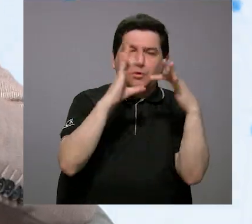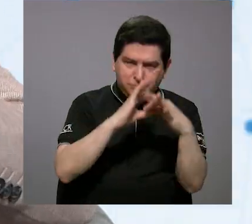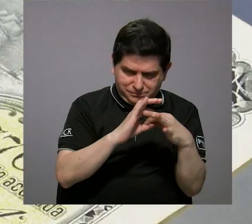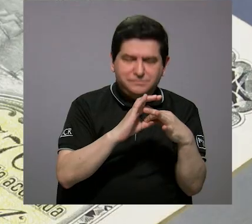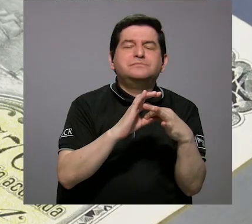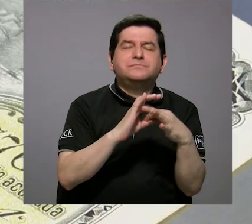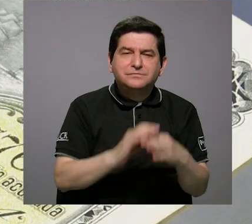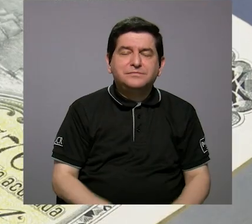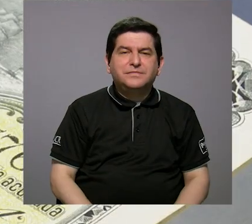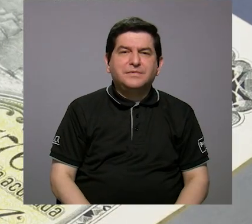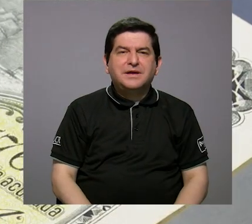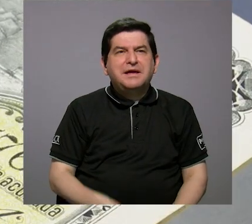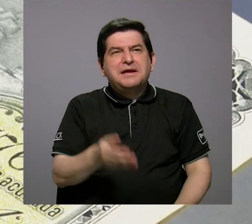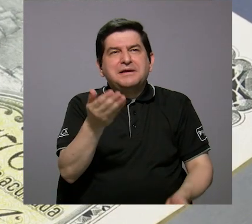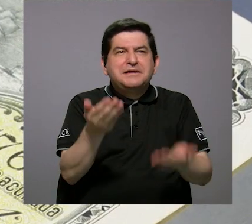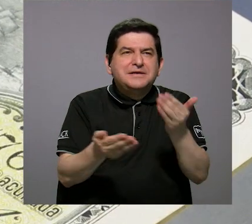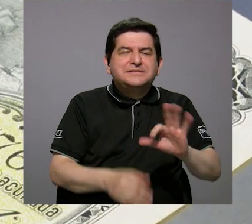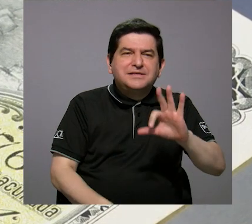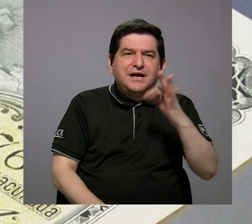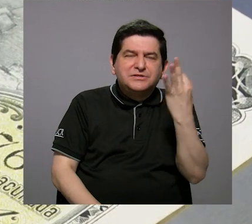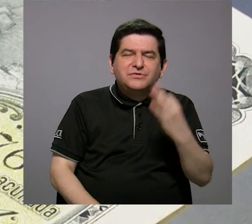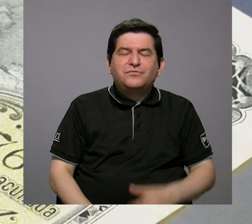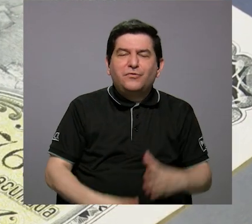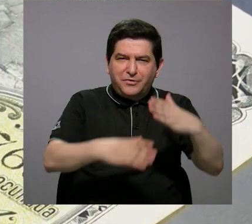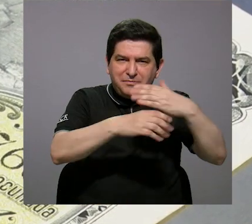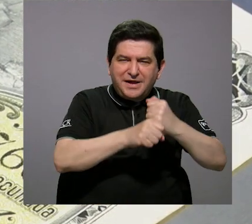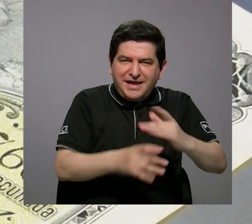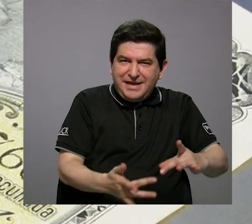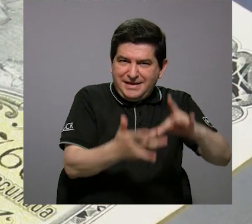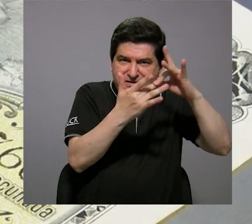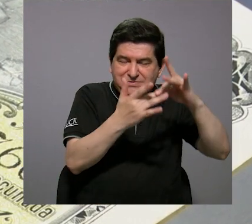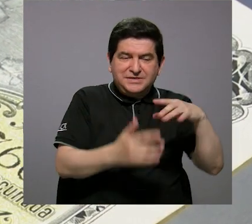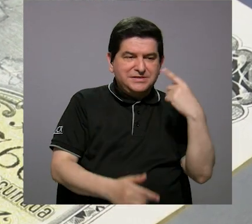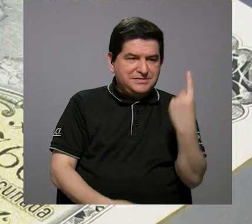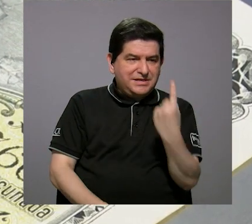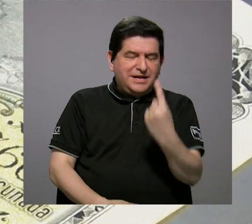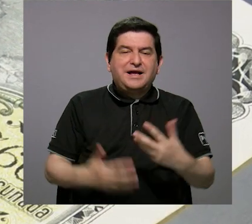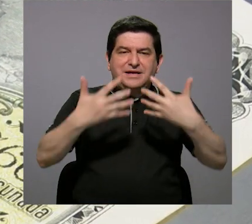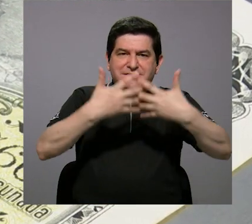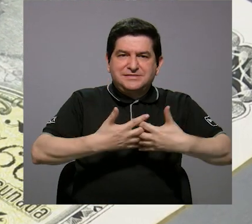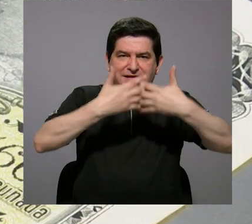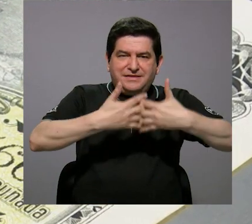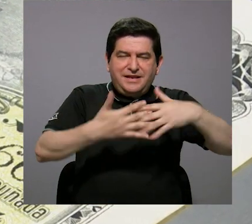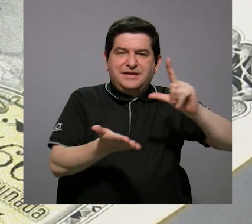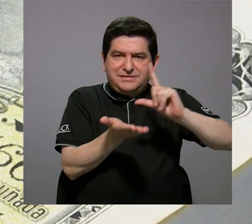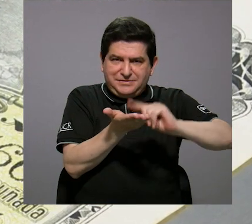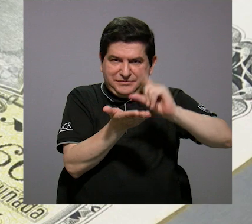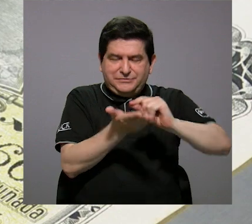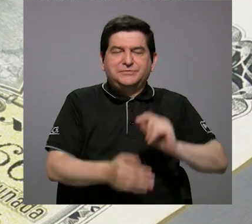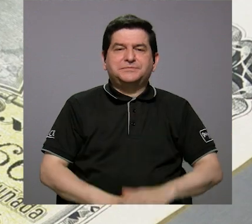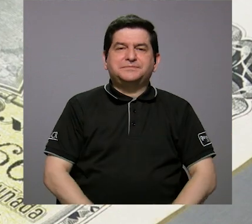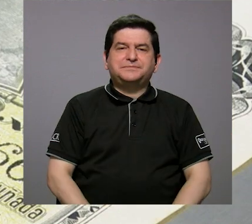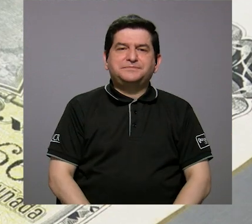con particulares formas de fabricación de cada una de las casas impresoras.